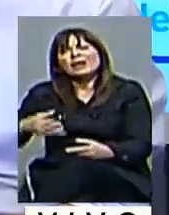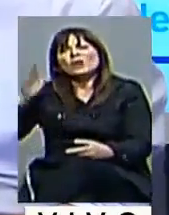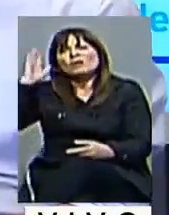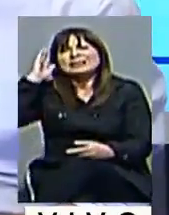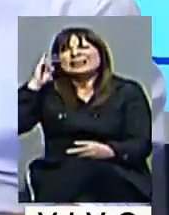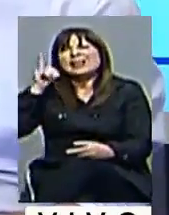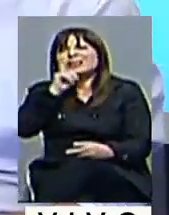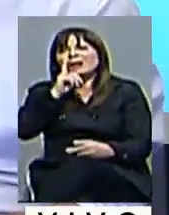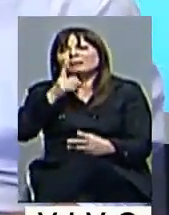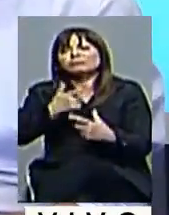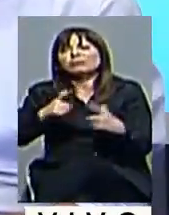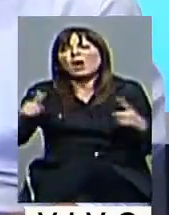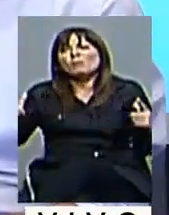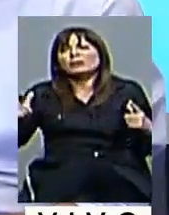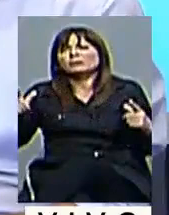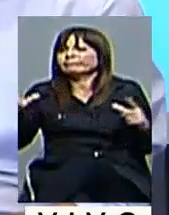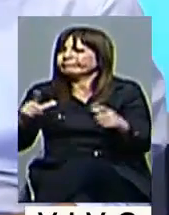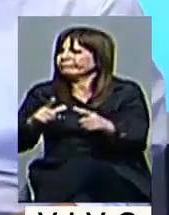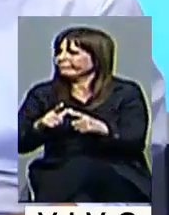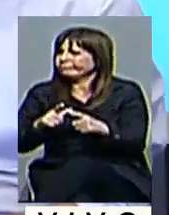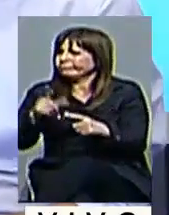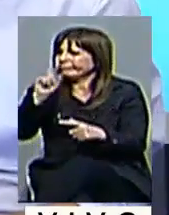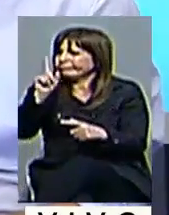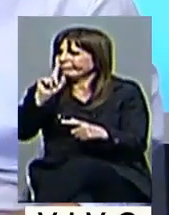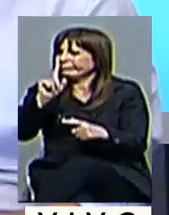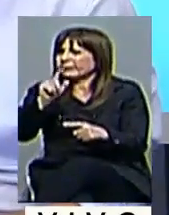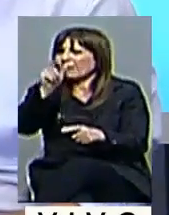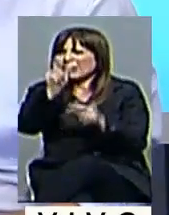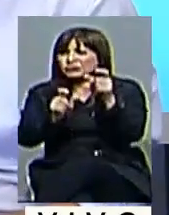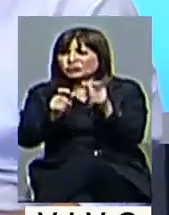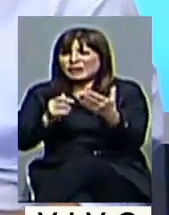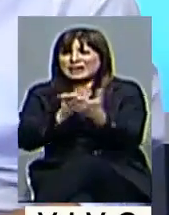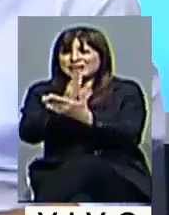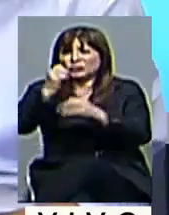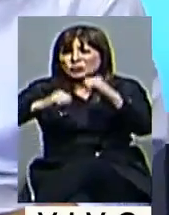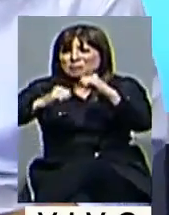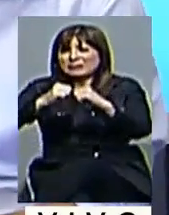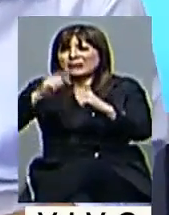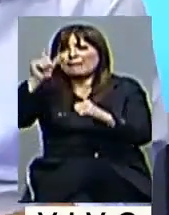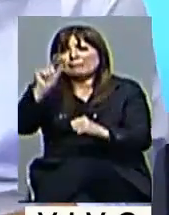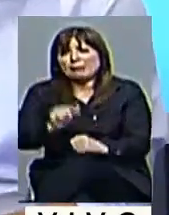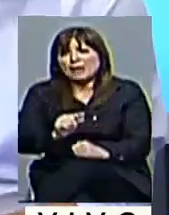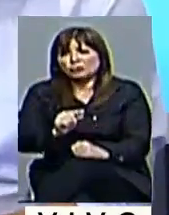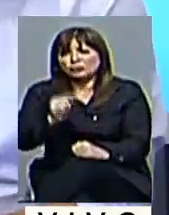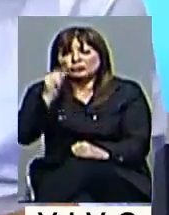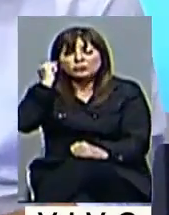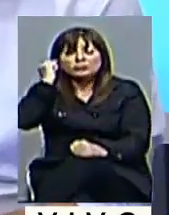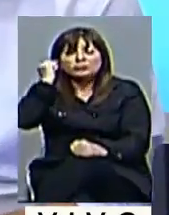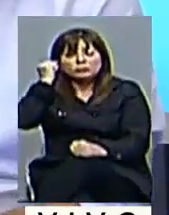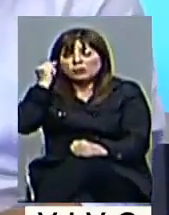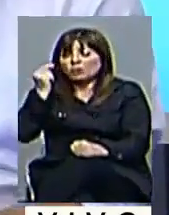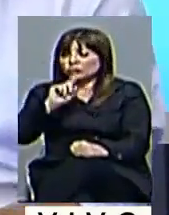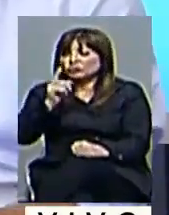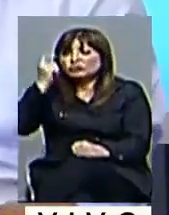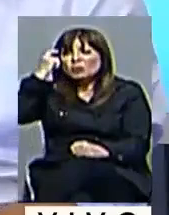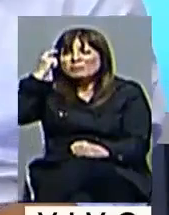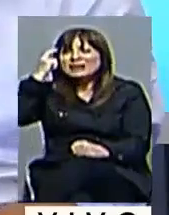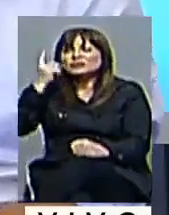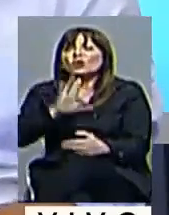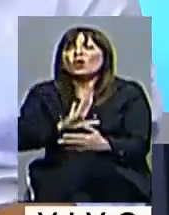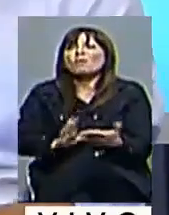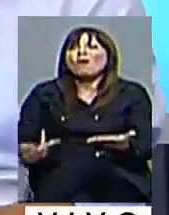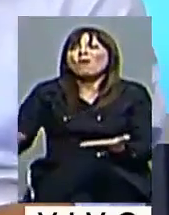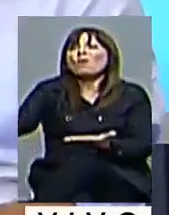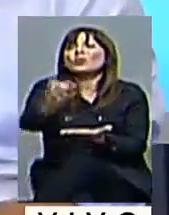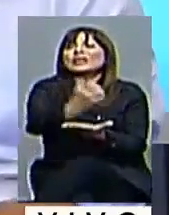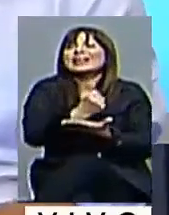tuvo menos creación de empleo, menos emprendedores, menos empresas nuevas. No, yo estoy poniendo un punto que tiene que ver con las utilidades del capital. Vamos a